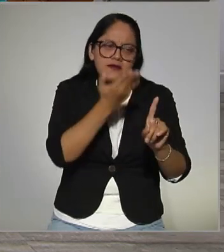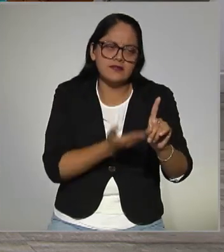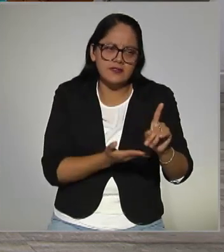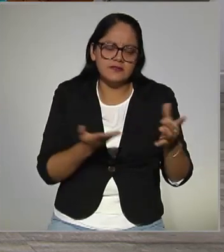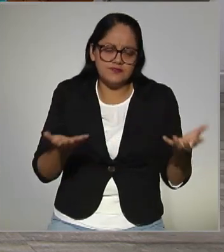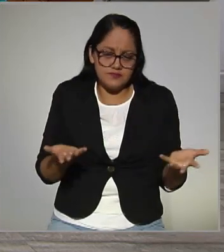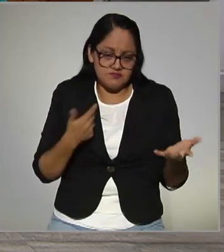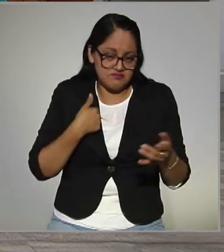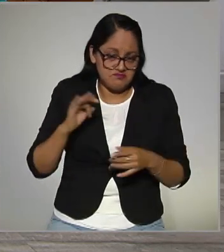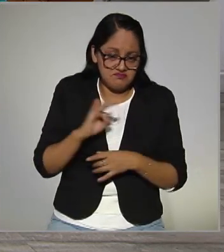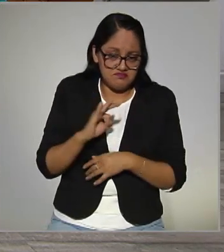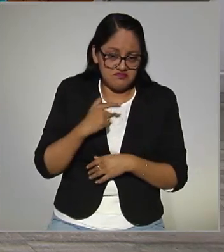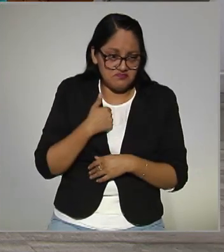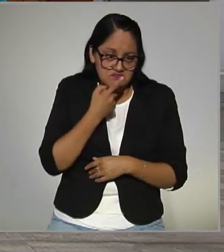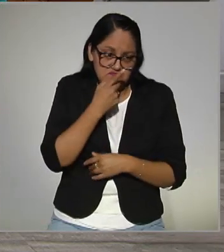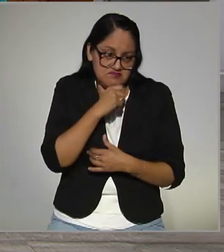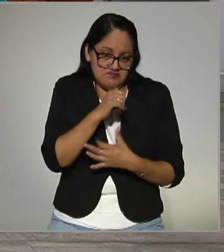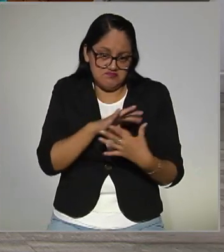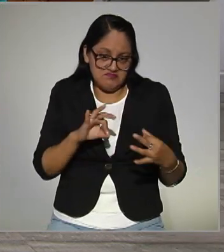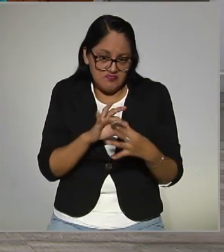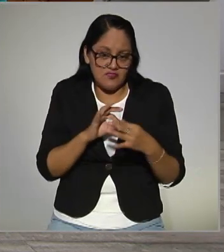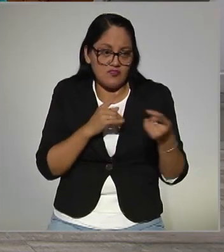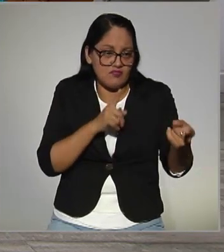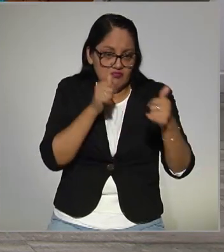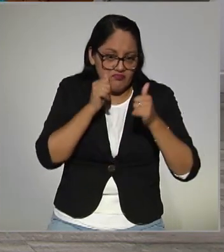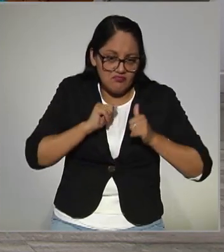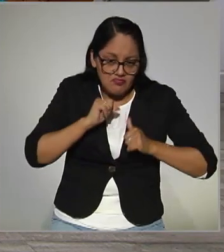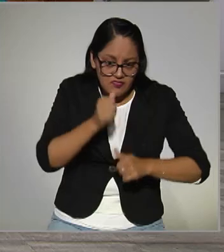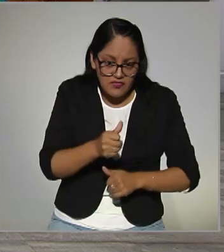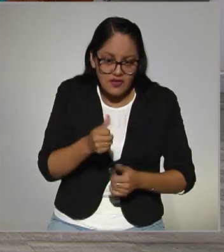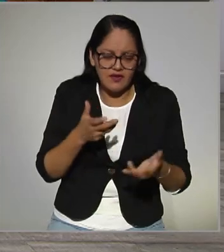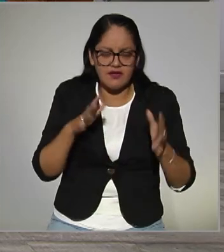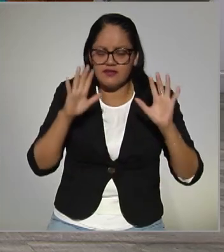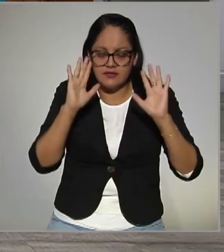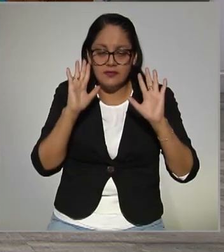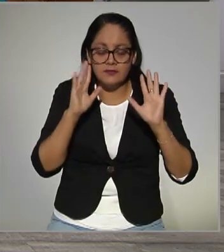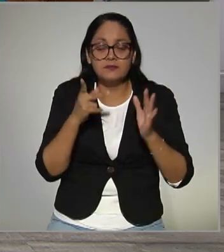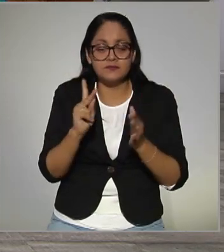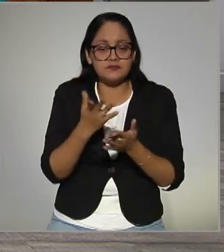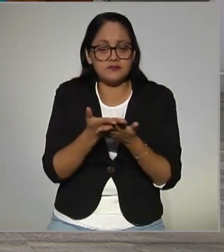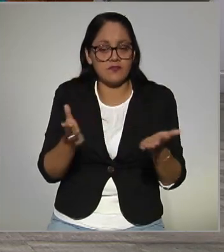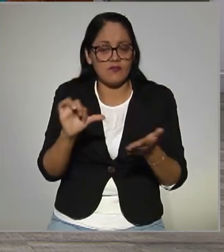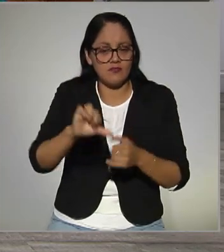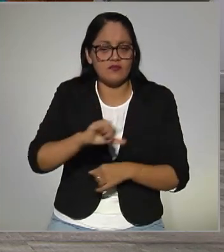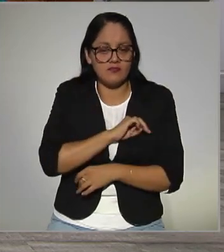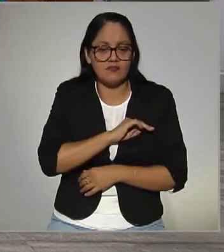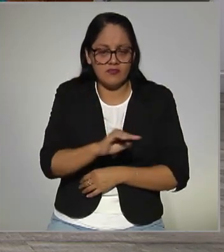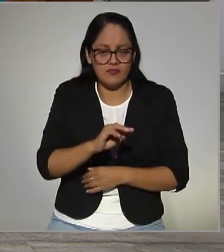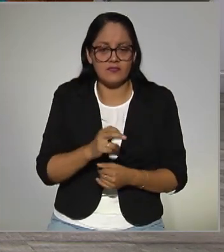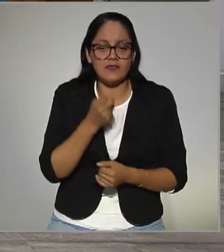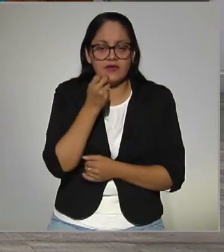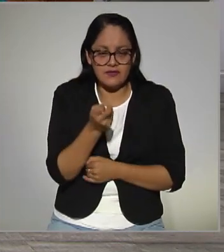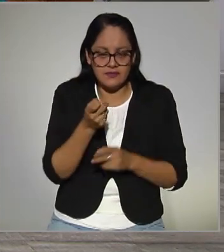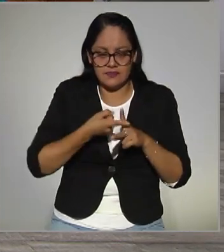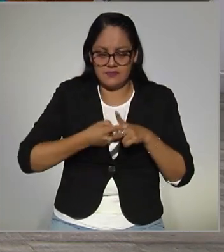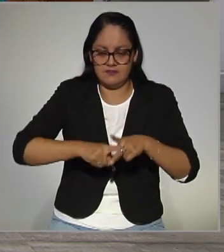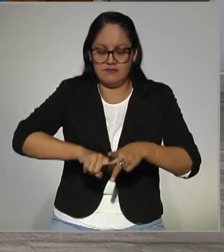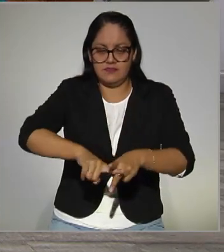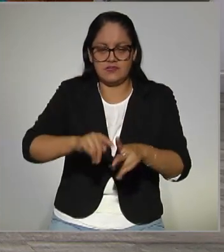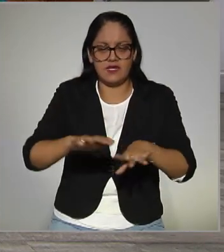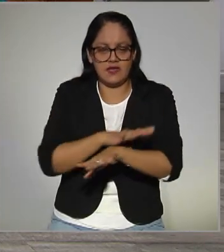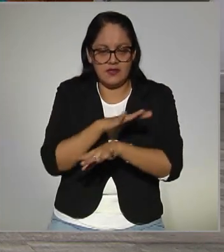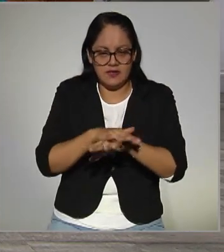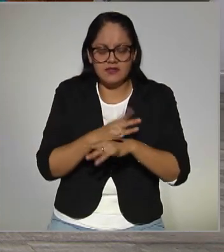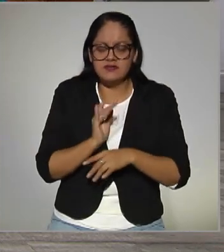mejor yo no lo dije, tú no me escuchaste, lo que sea, lo que haya sido, ¿no? Pero hoy sí podemos hacerlo, ¿no? Y ahí es cuando se empieza a reelaborar. Sí